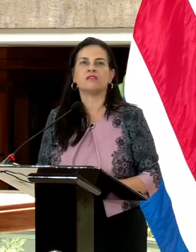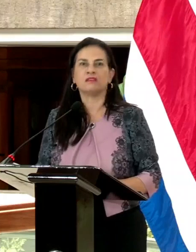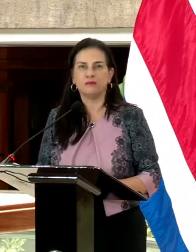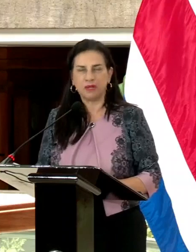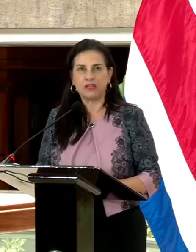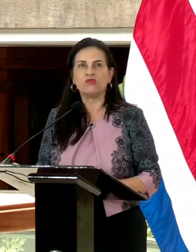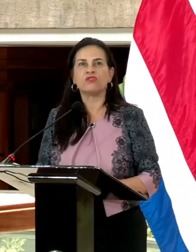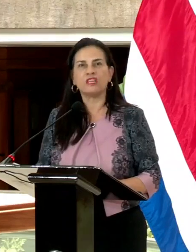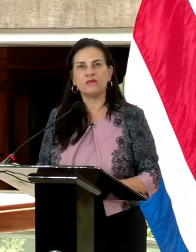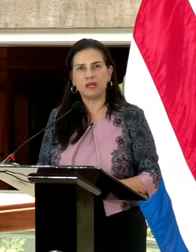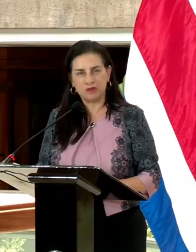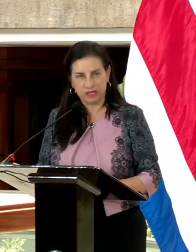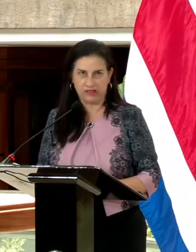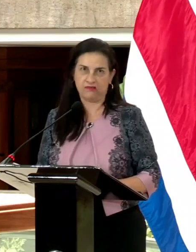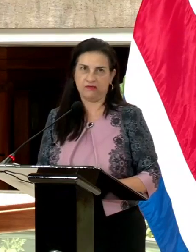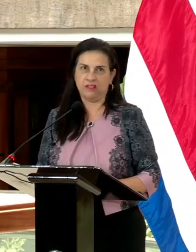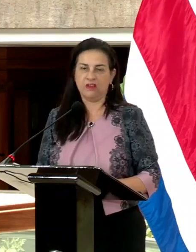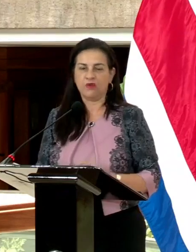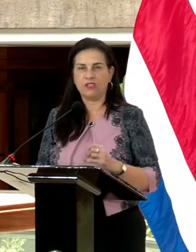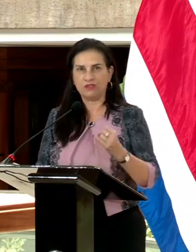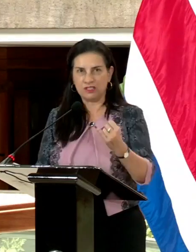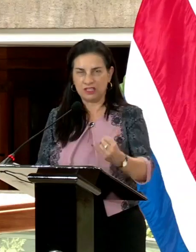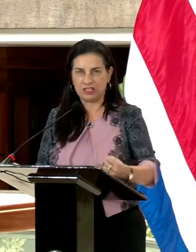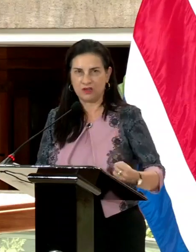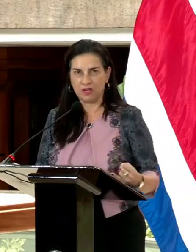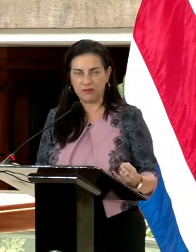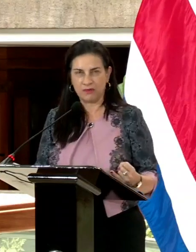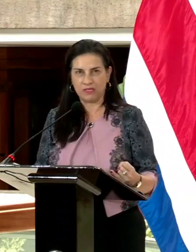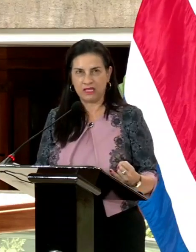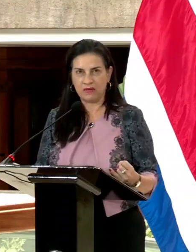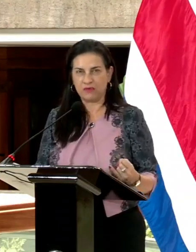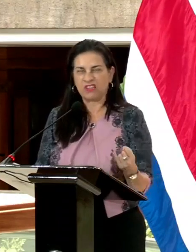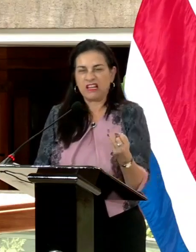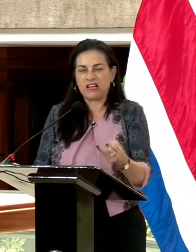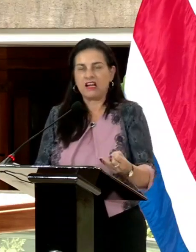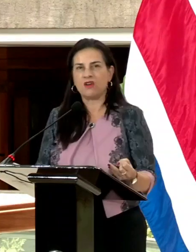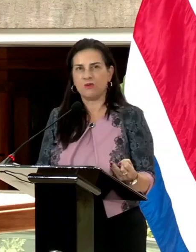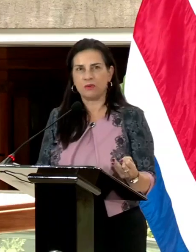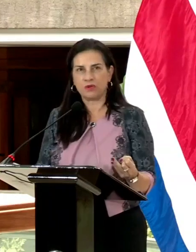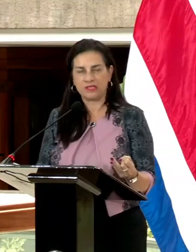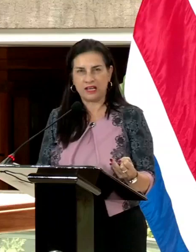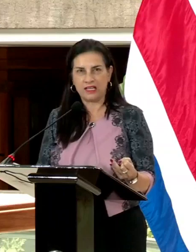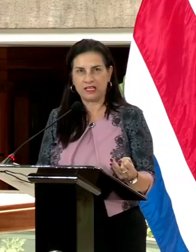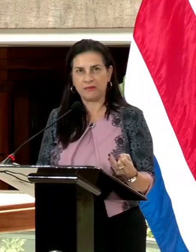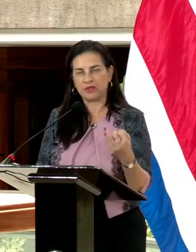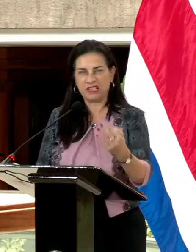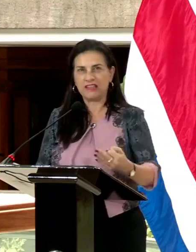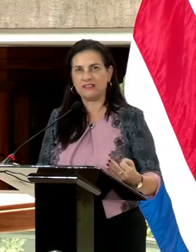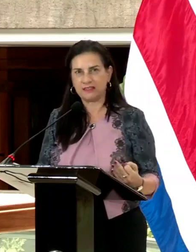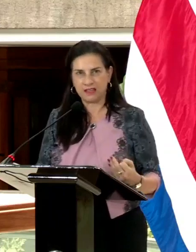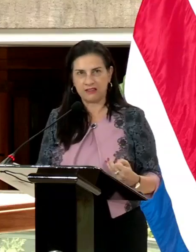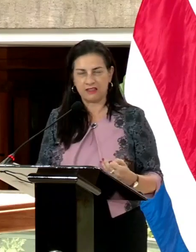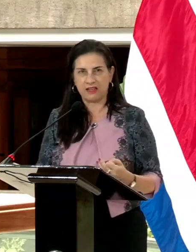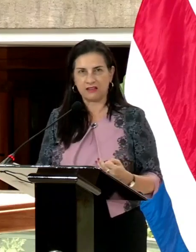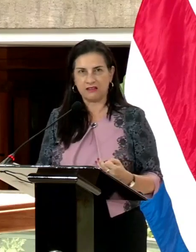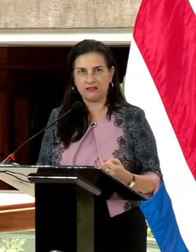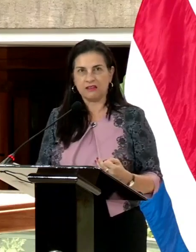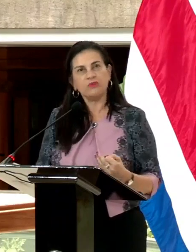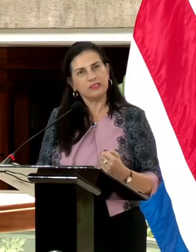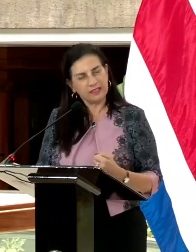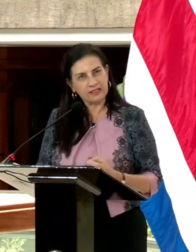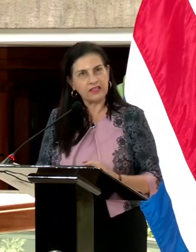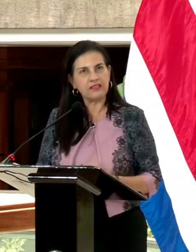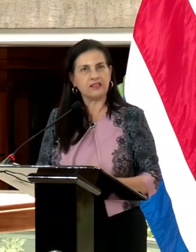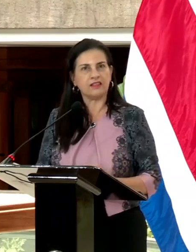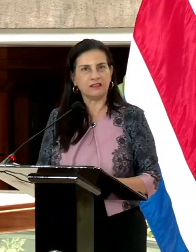ustedes, para que ustedes valoren cuándo se segregó la propiedad, por qué la caja compró esa área, por qué la distancia. Es